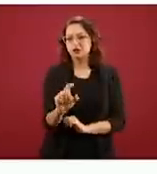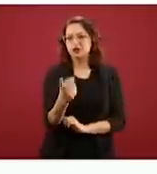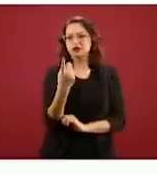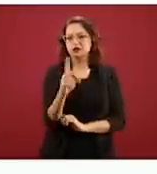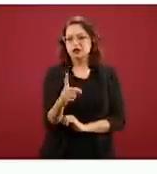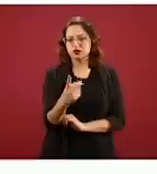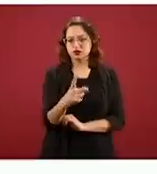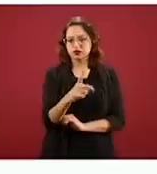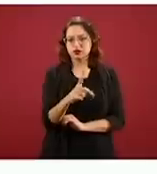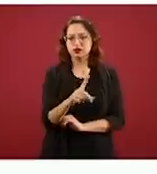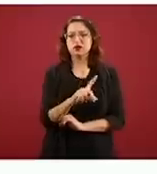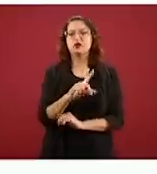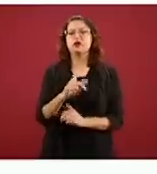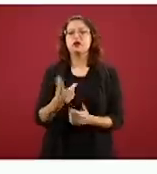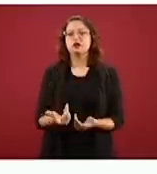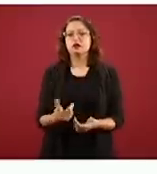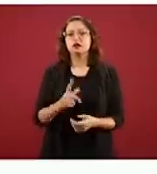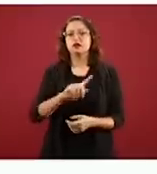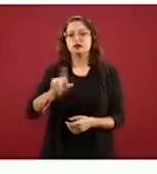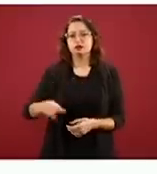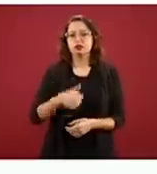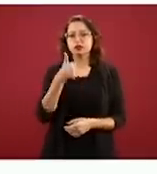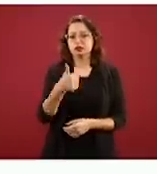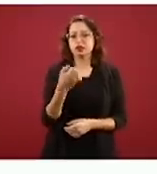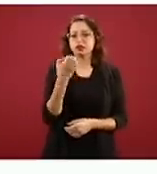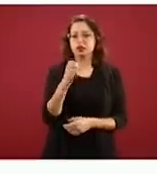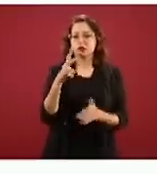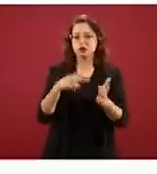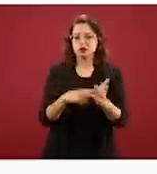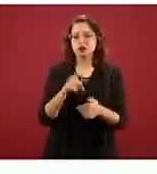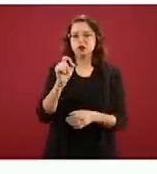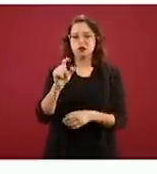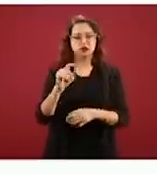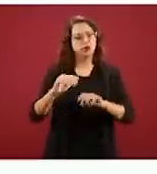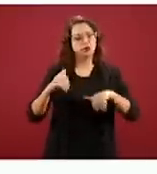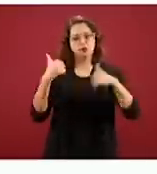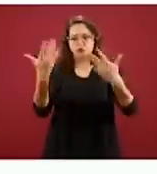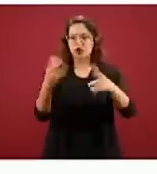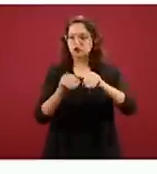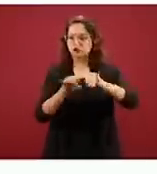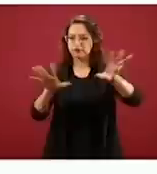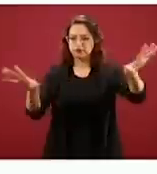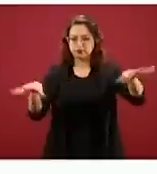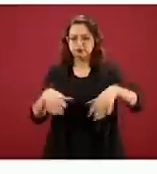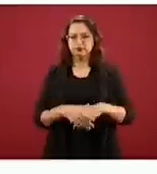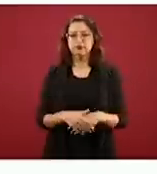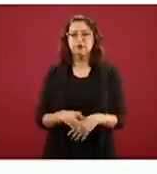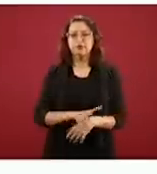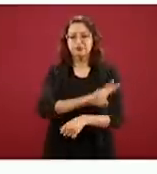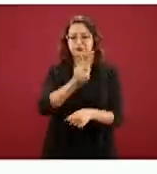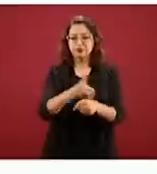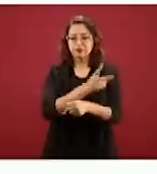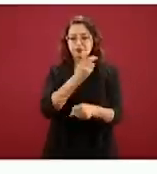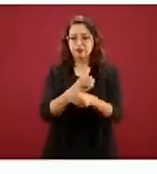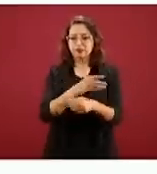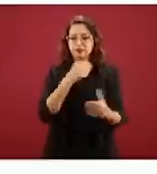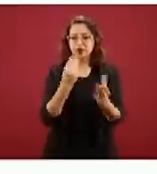considerado desplegarlo el 6 de enero del 2020. Un segundo escalón de